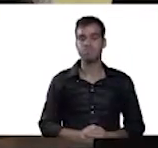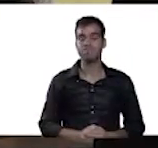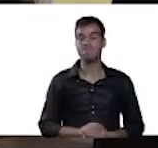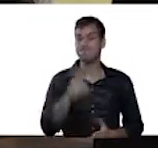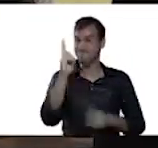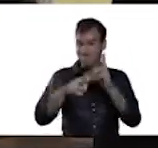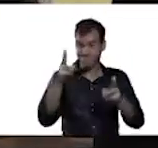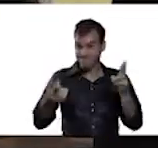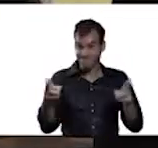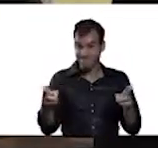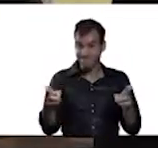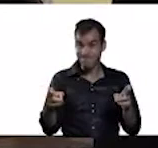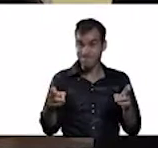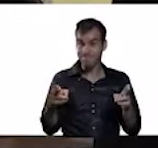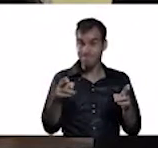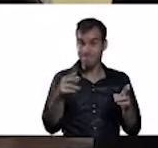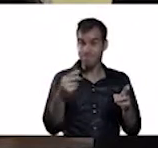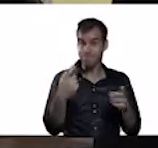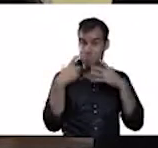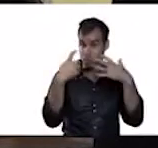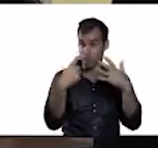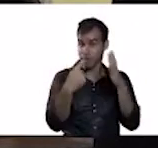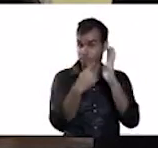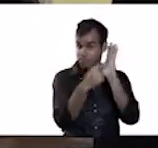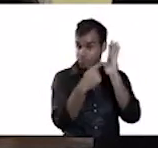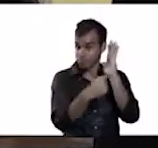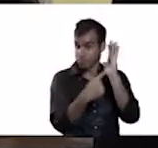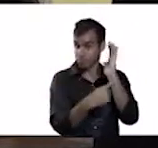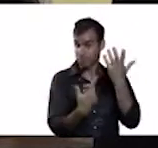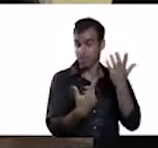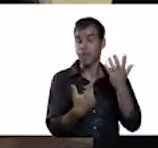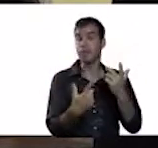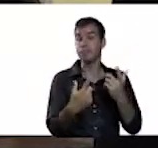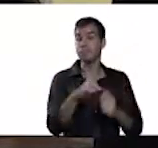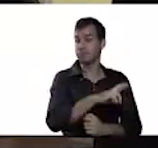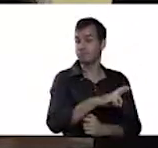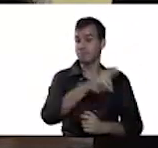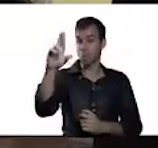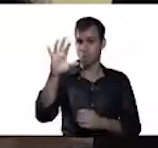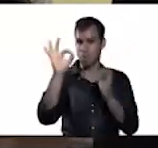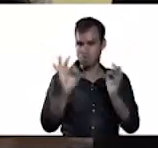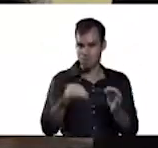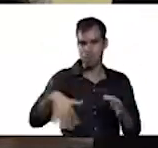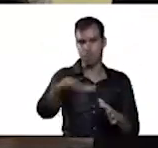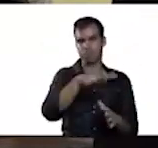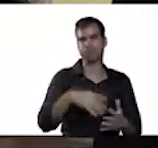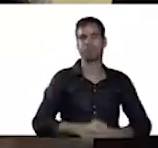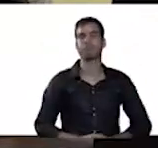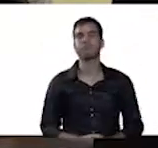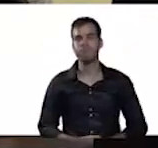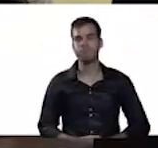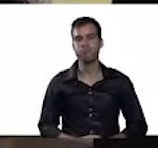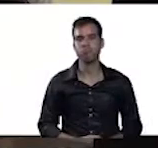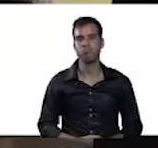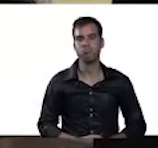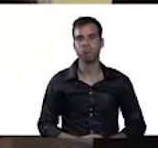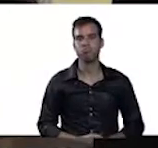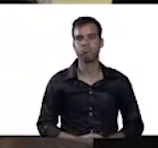nacionalizaciones, orientadas a destacar el carácter revolucionario de las mismas.